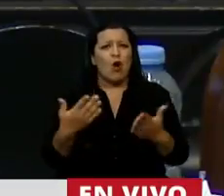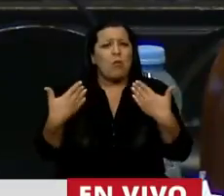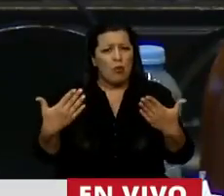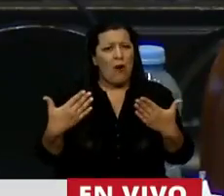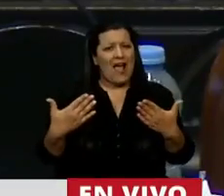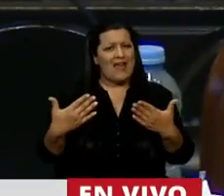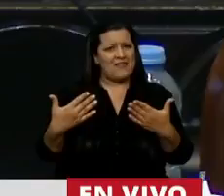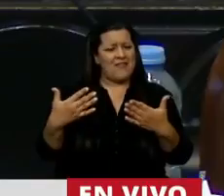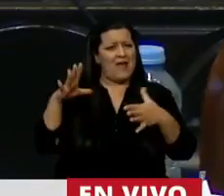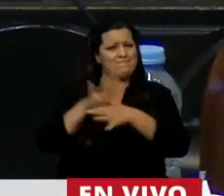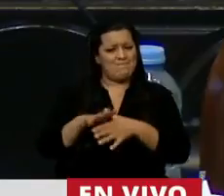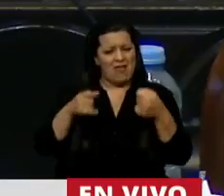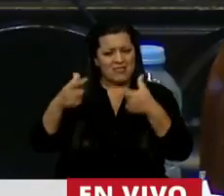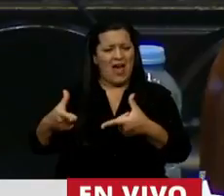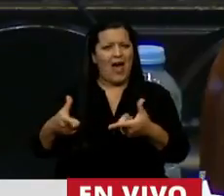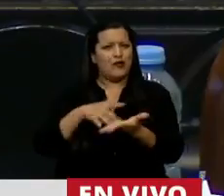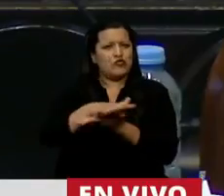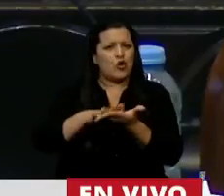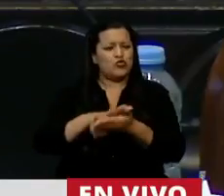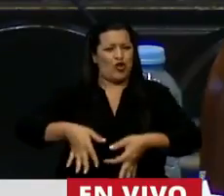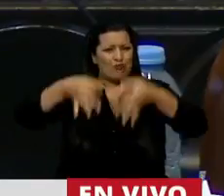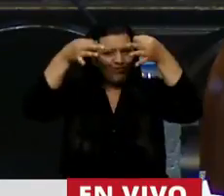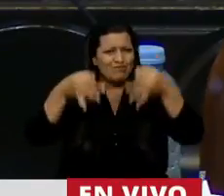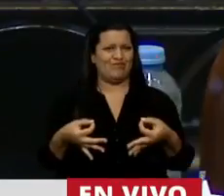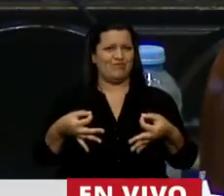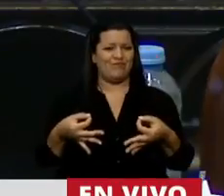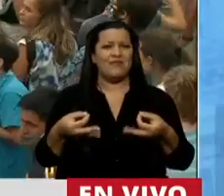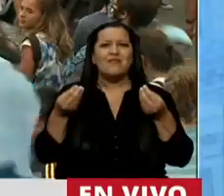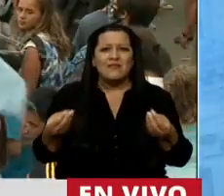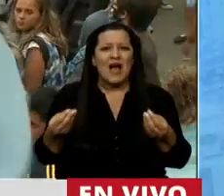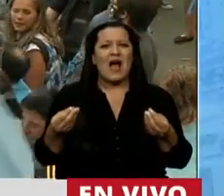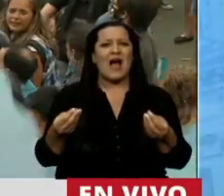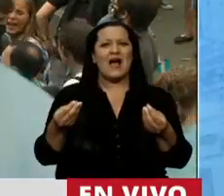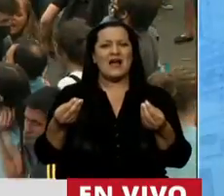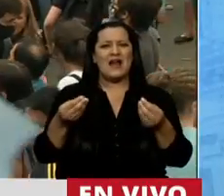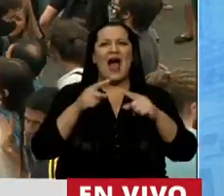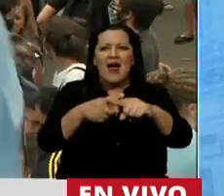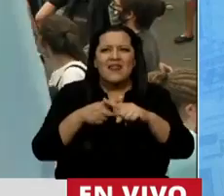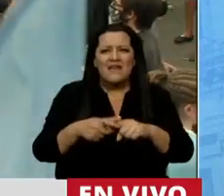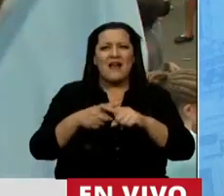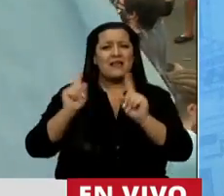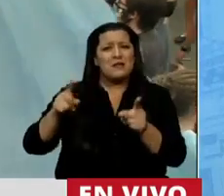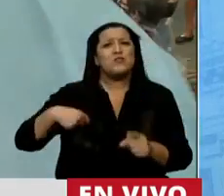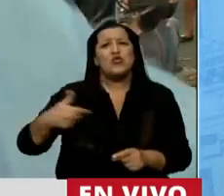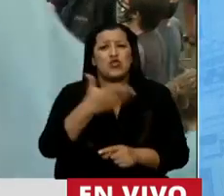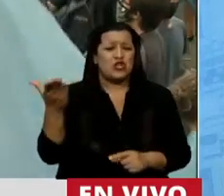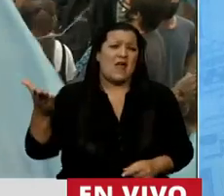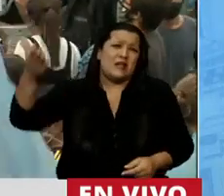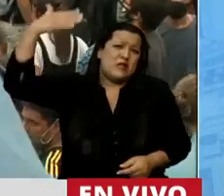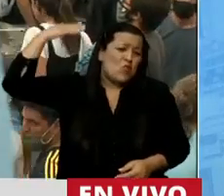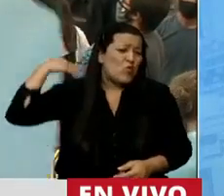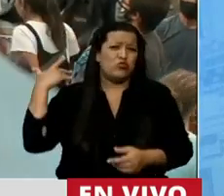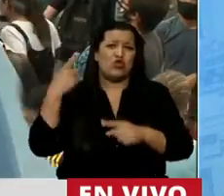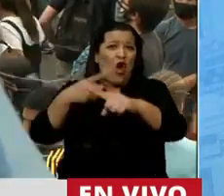a la altura de las circunstancias, de ser el reflejo de los debates que se están dando socialmente hace tanto